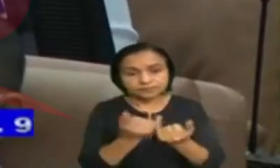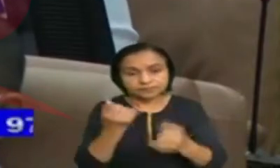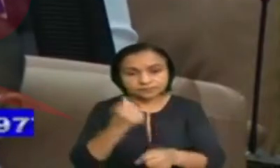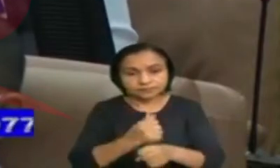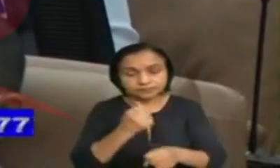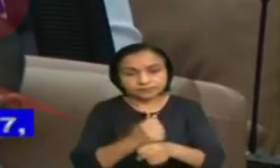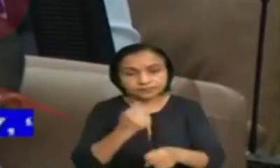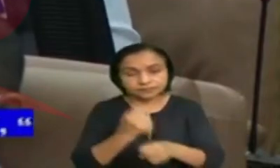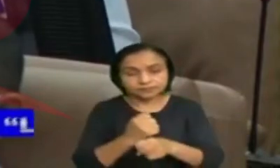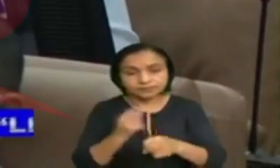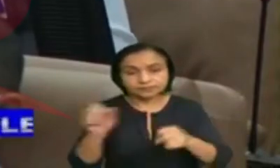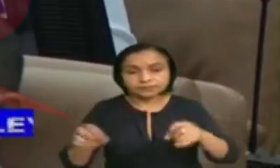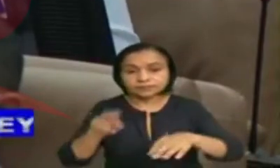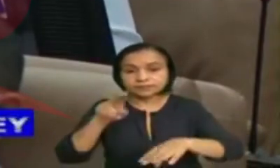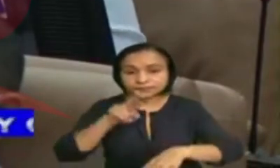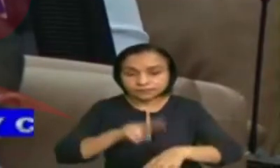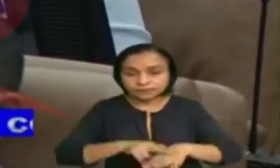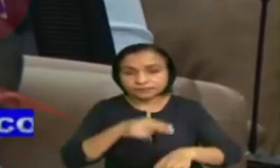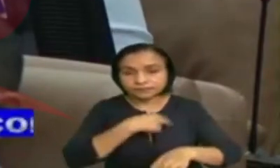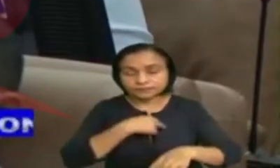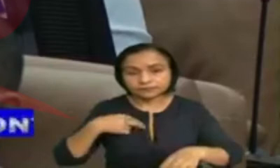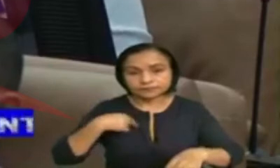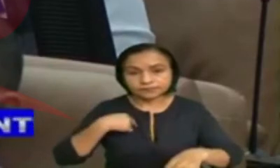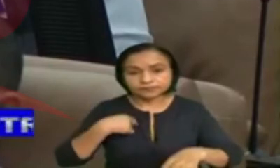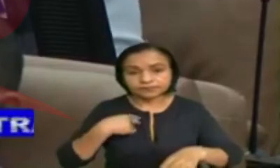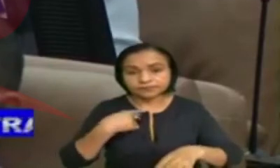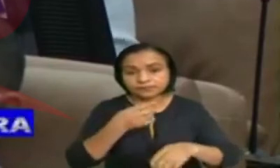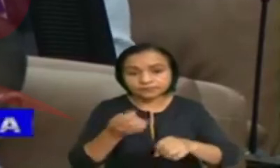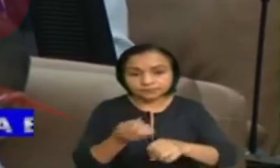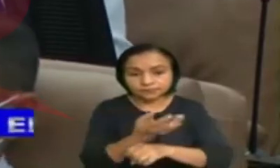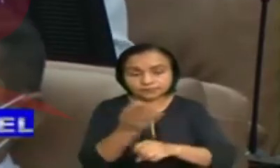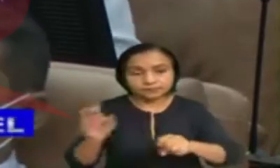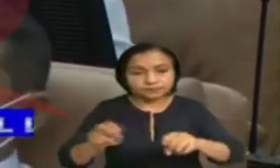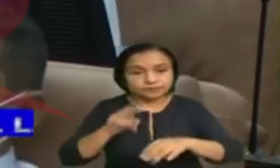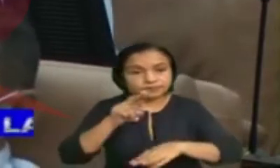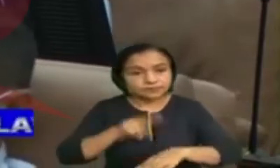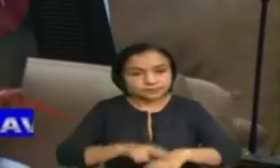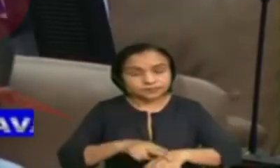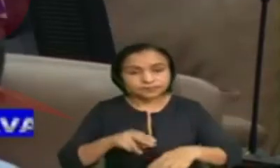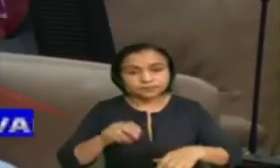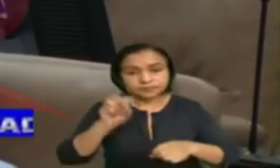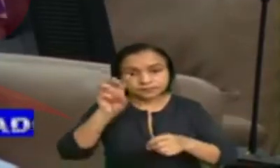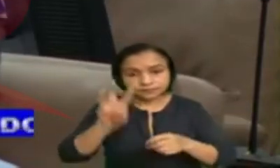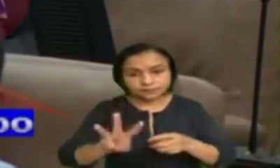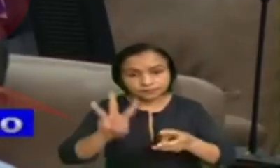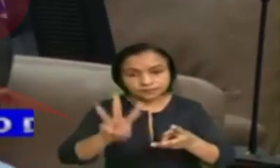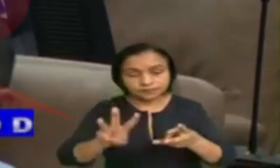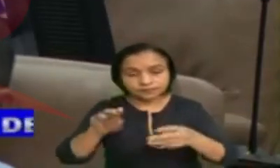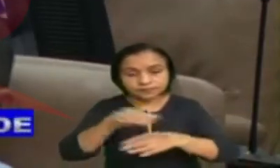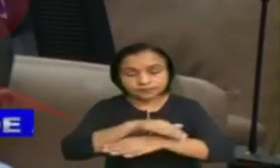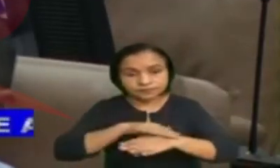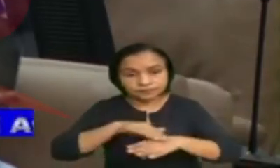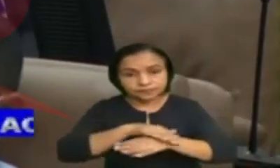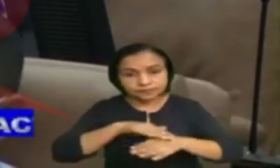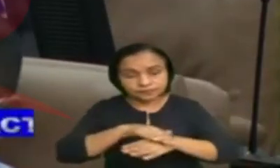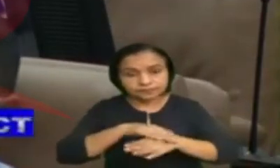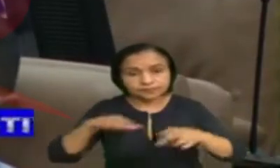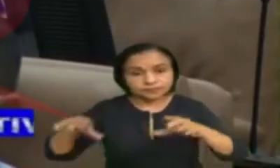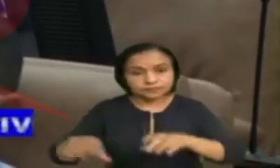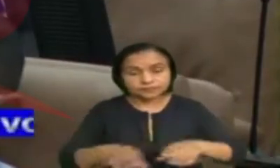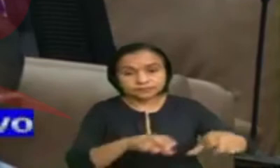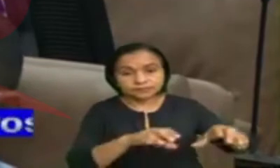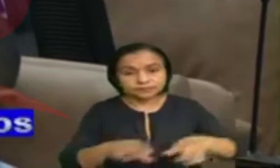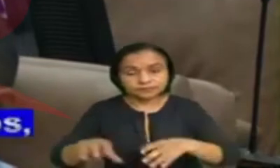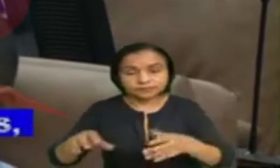la Comisión Nacional, que pasa a ser un Consejo Nacional. Tercero, autoriza la actividad